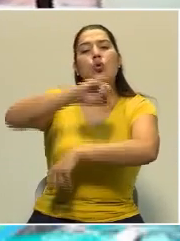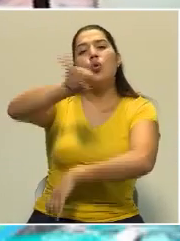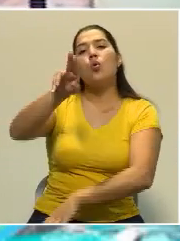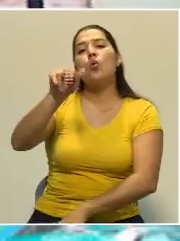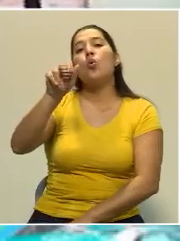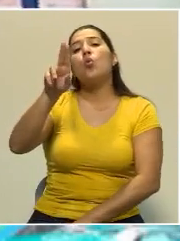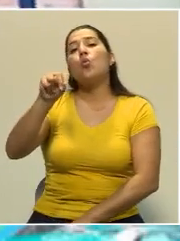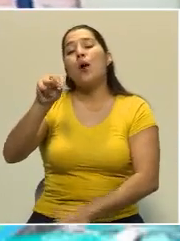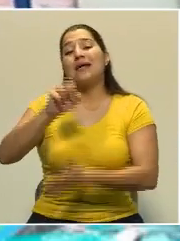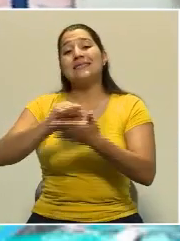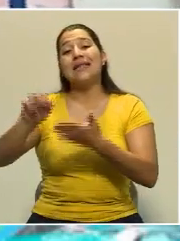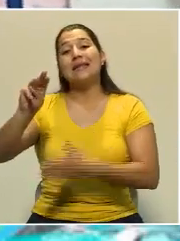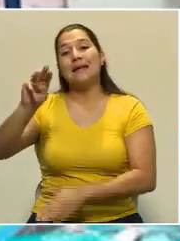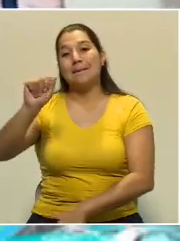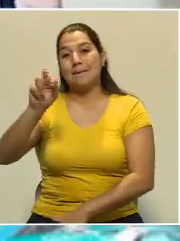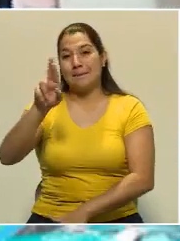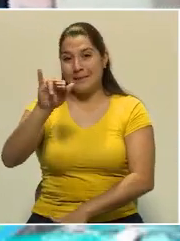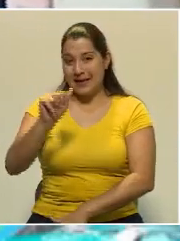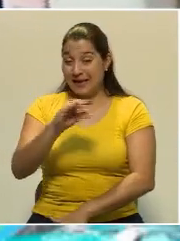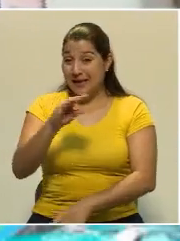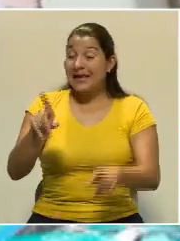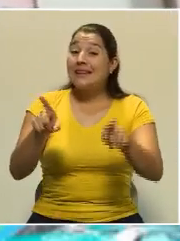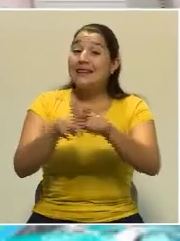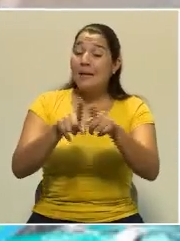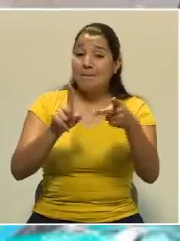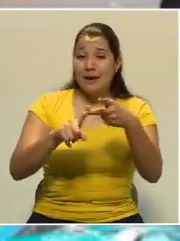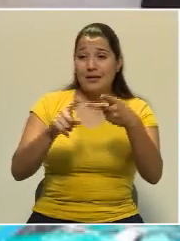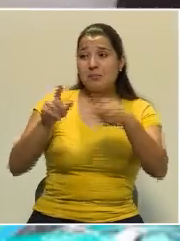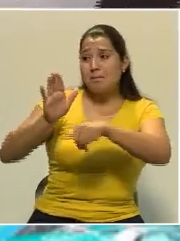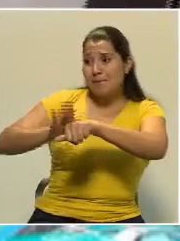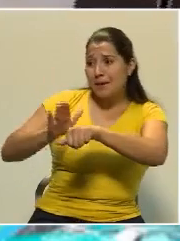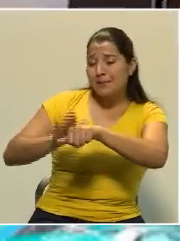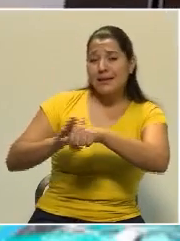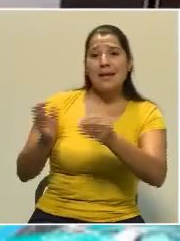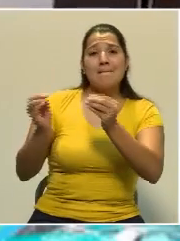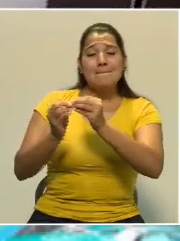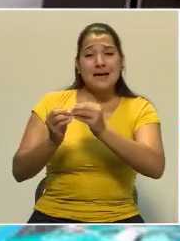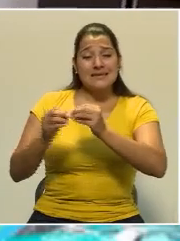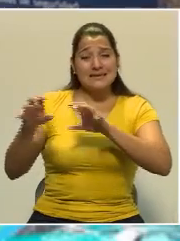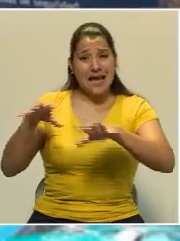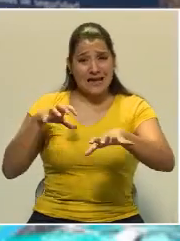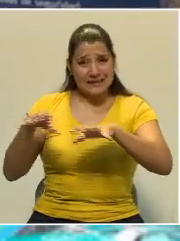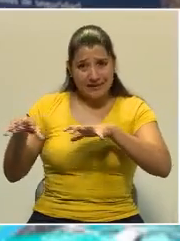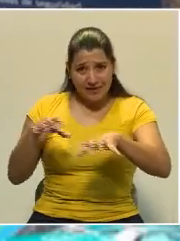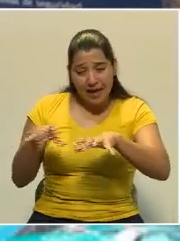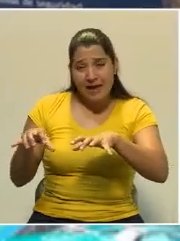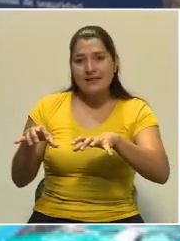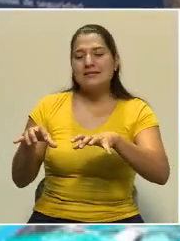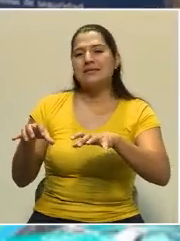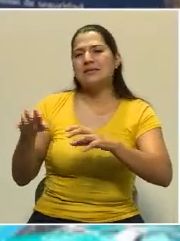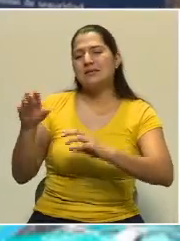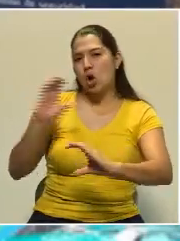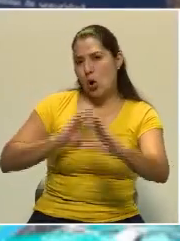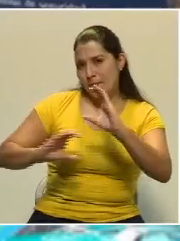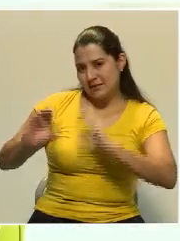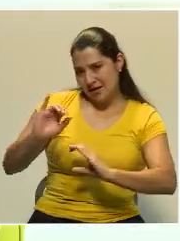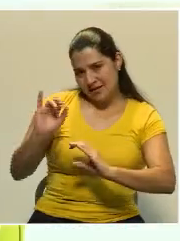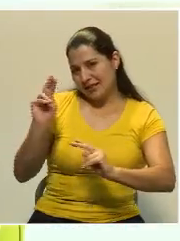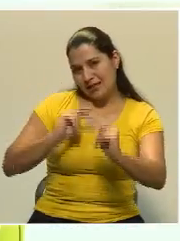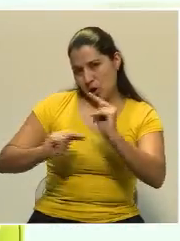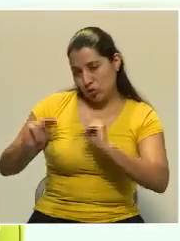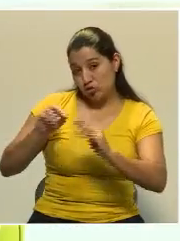y también de apertura de algunas actividades comerciales en el sector turismo es la Cámara Nacional de Turismo, y para eso nos